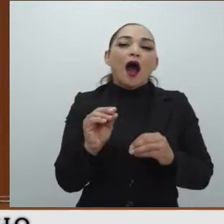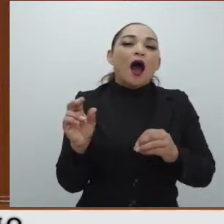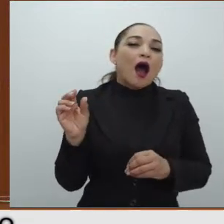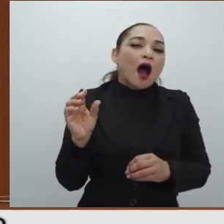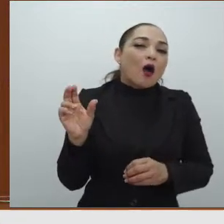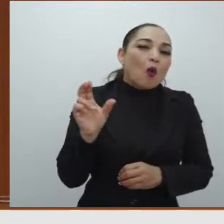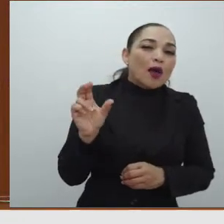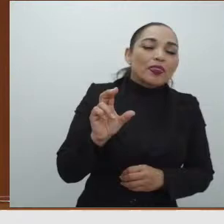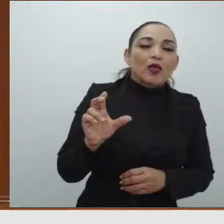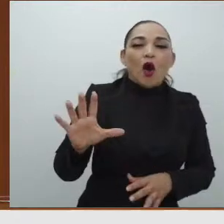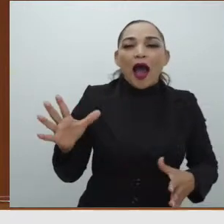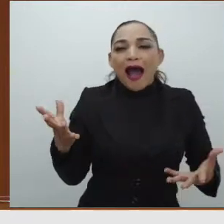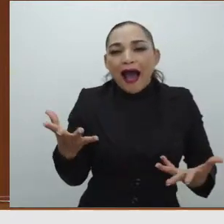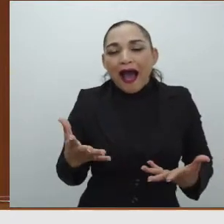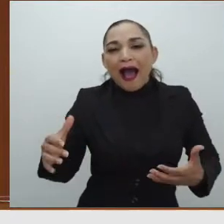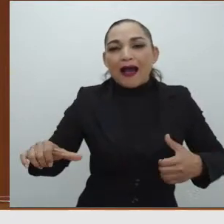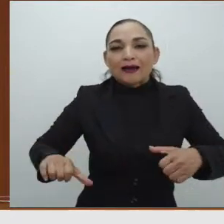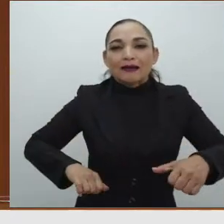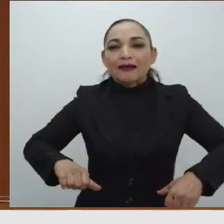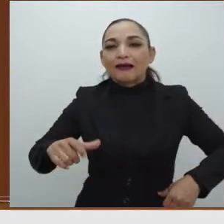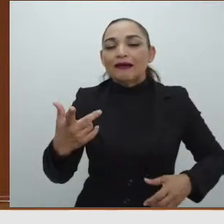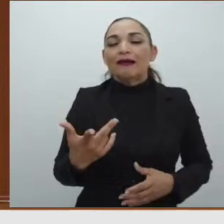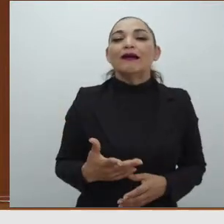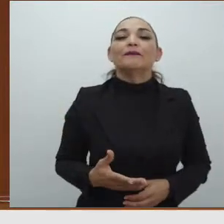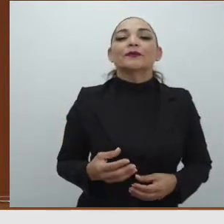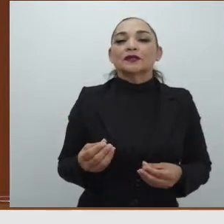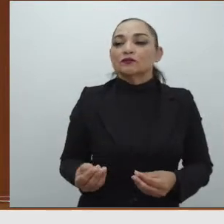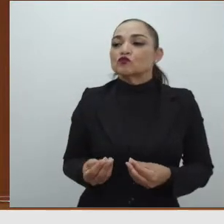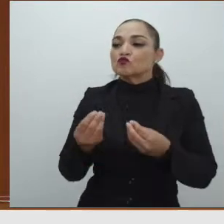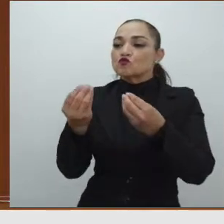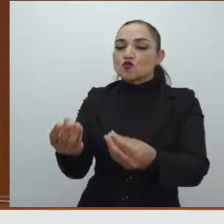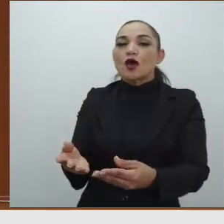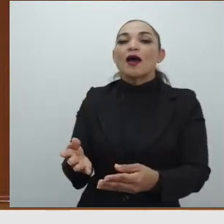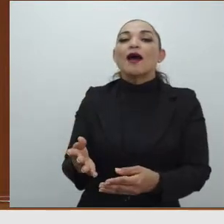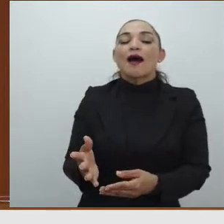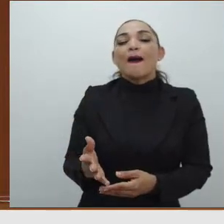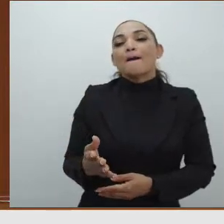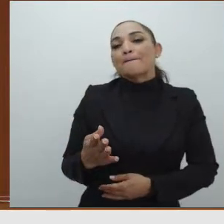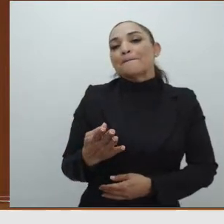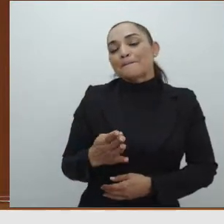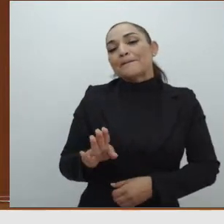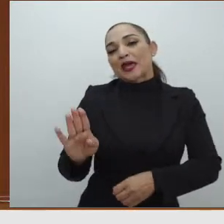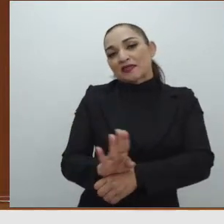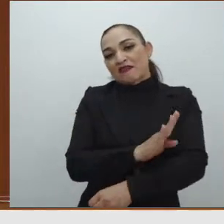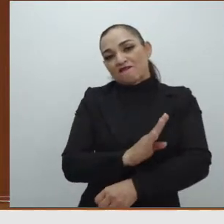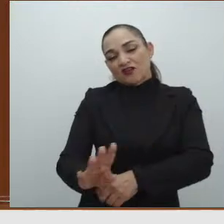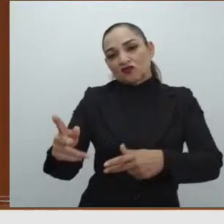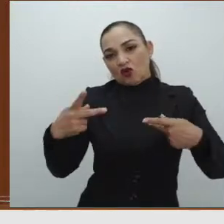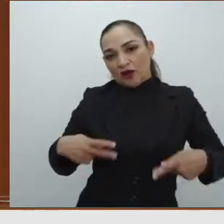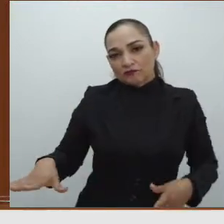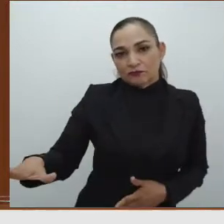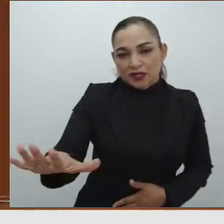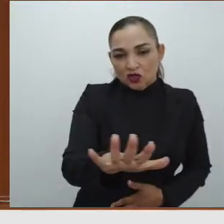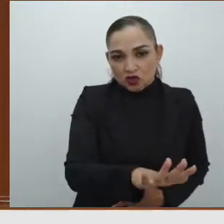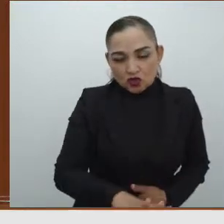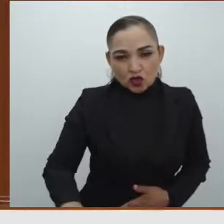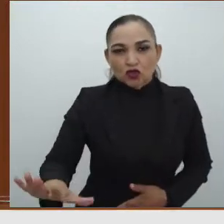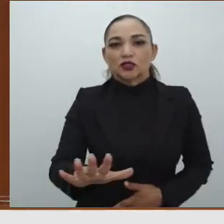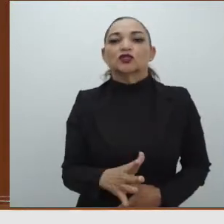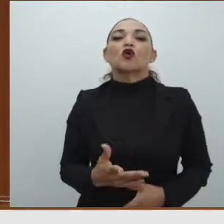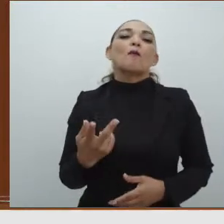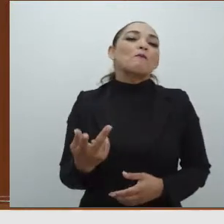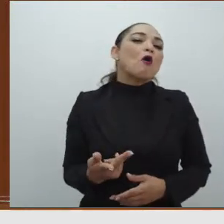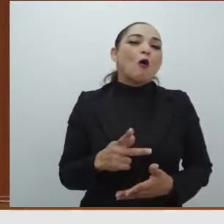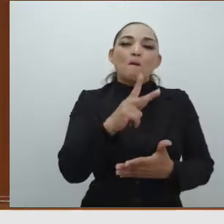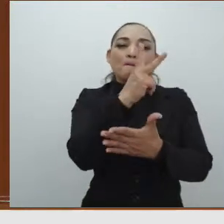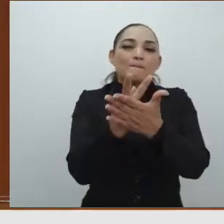acciones. Se aportará bienestar a los gobernados, con un plan alineado en sus